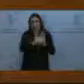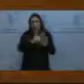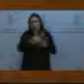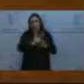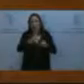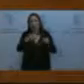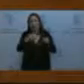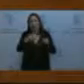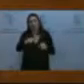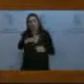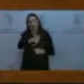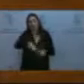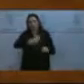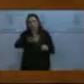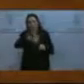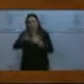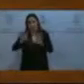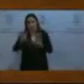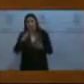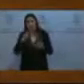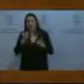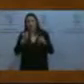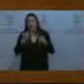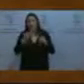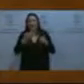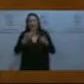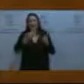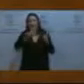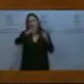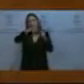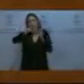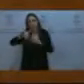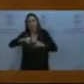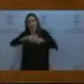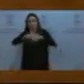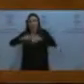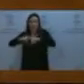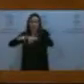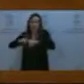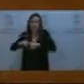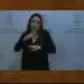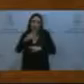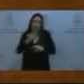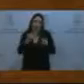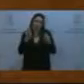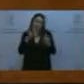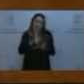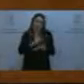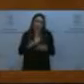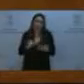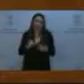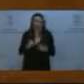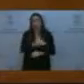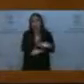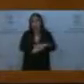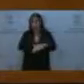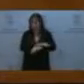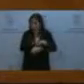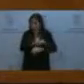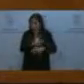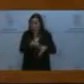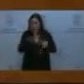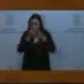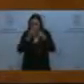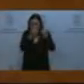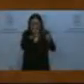para aplicar una justa fórmula para su financiación. El Gobierno, y he aquí un mensaje